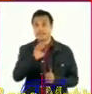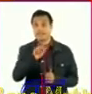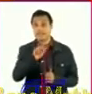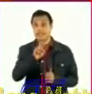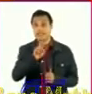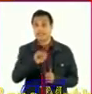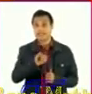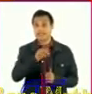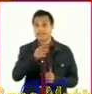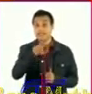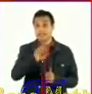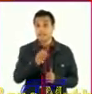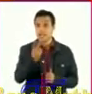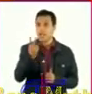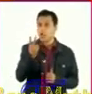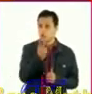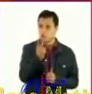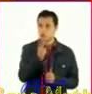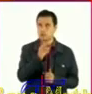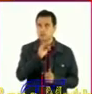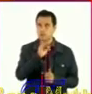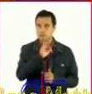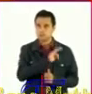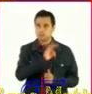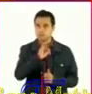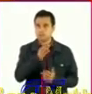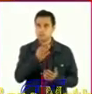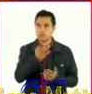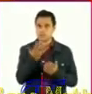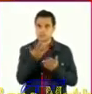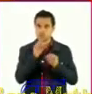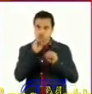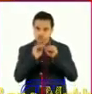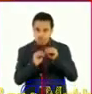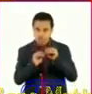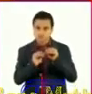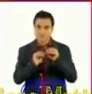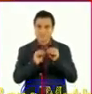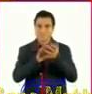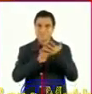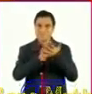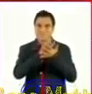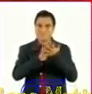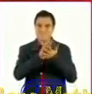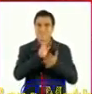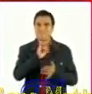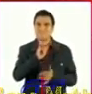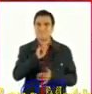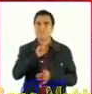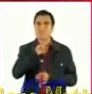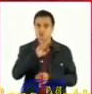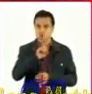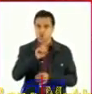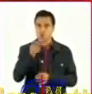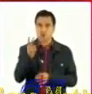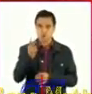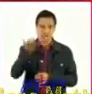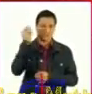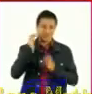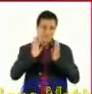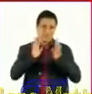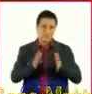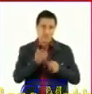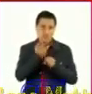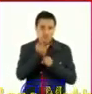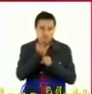Recuerdo que ellos se han documentado mucho sobre los filtros y que hasta los han instalado en sus casas. Oye, sí,